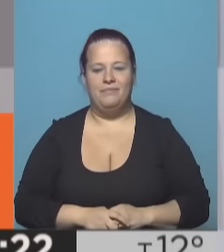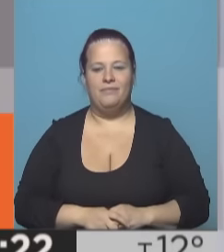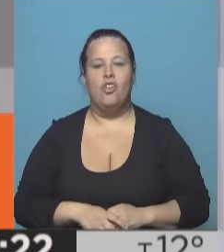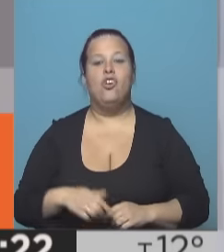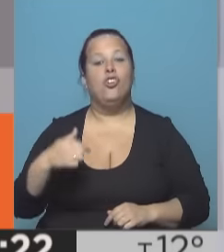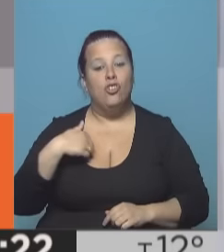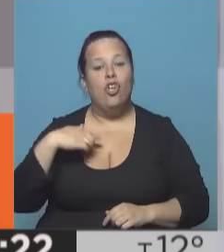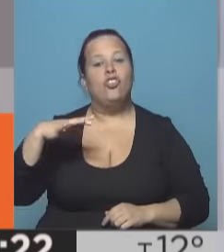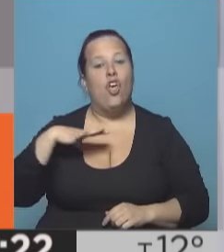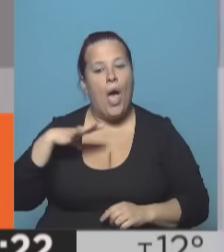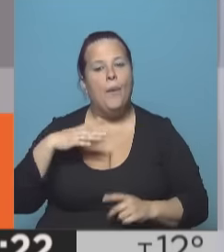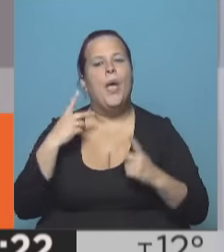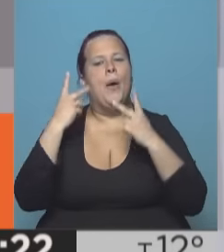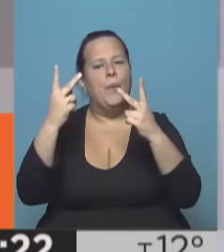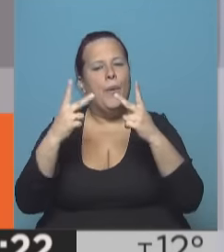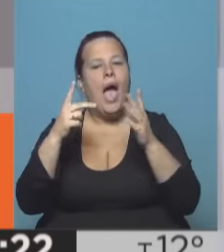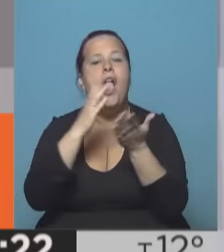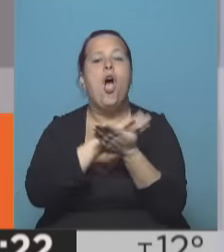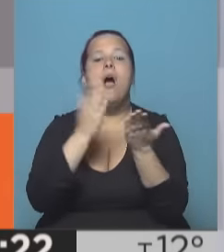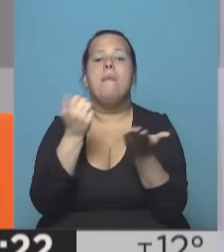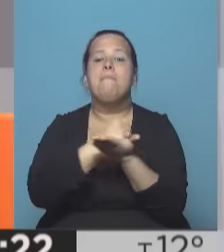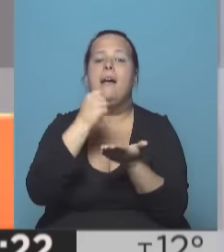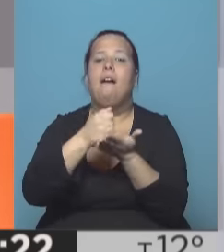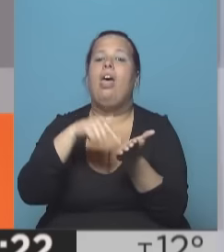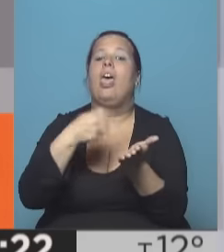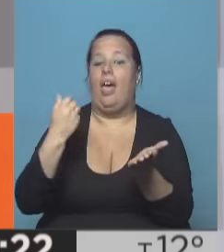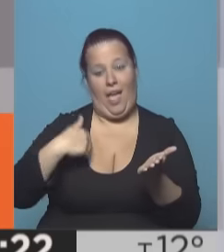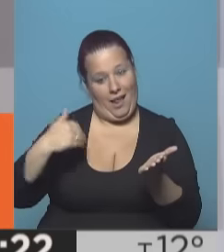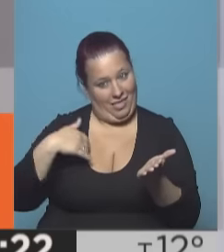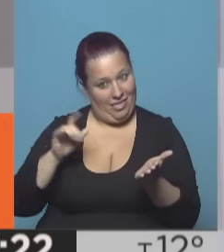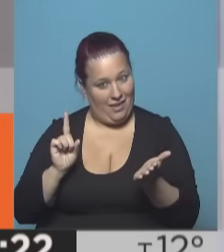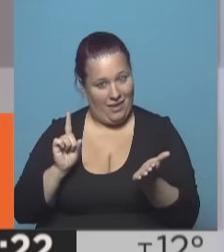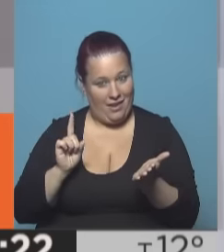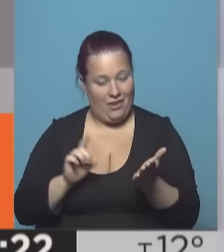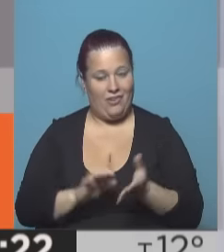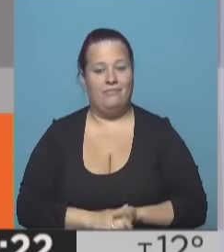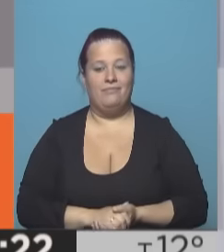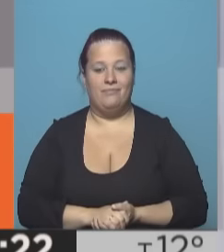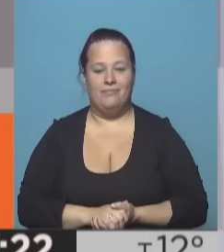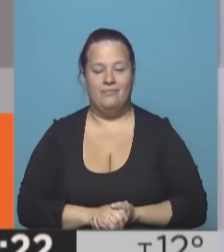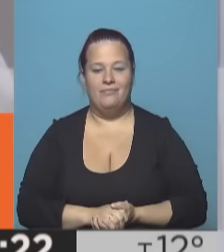Yo todavía viajo con pasaporte argentino.